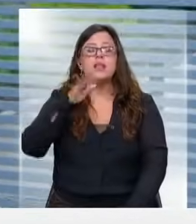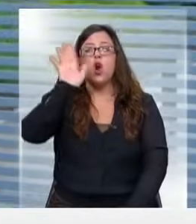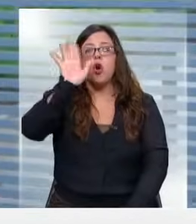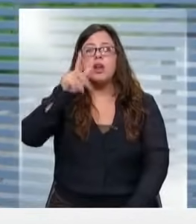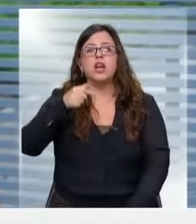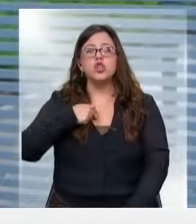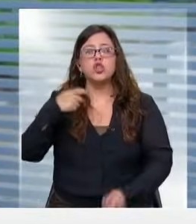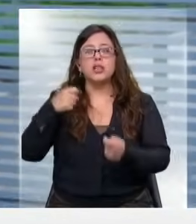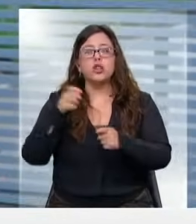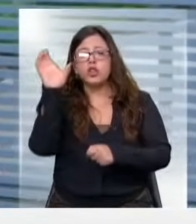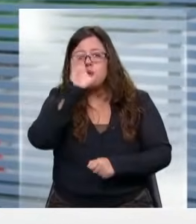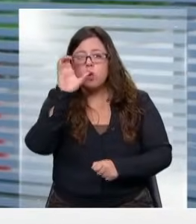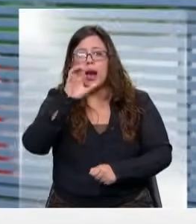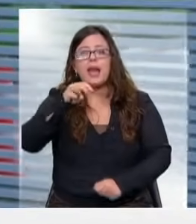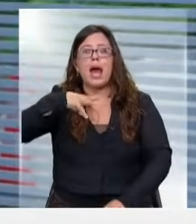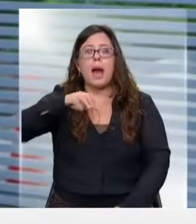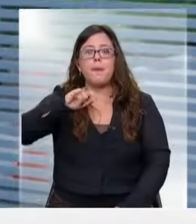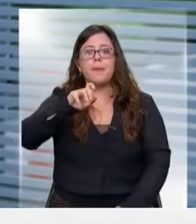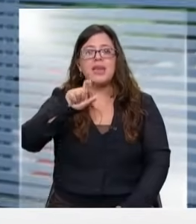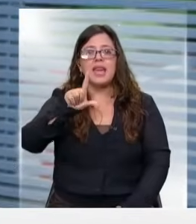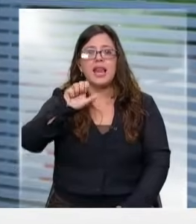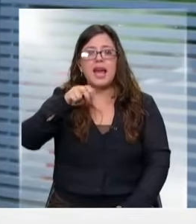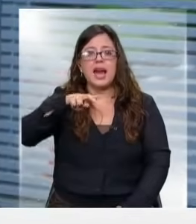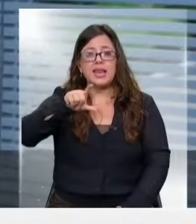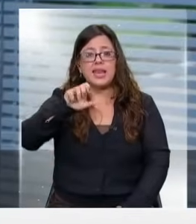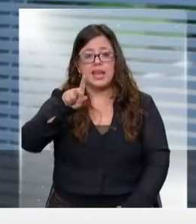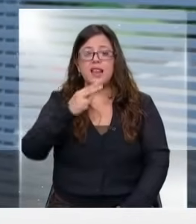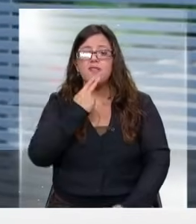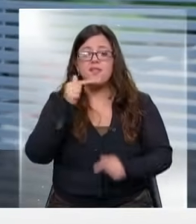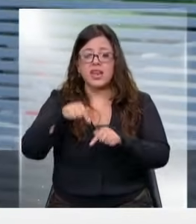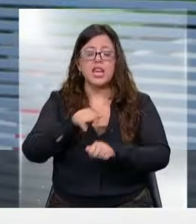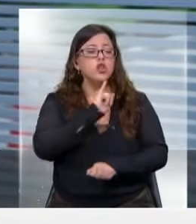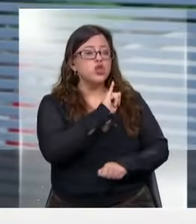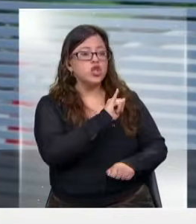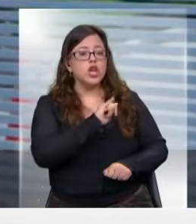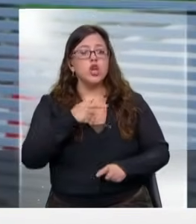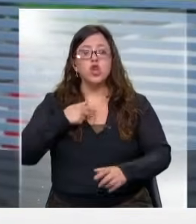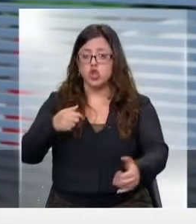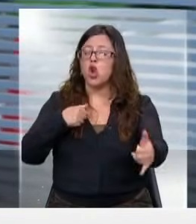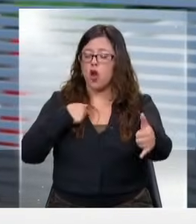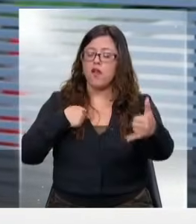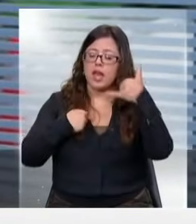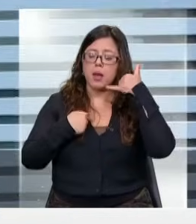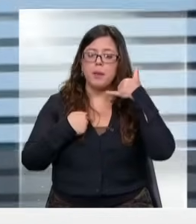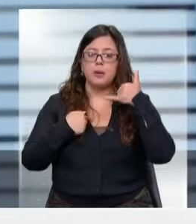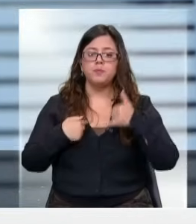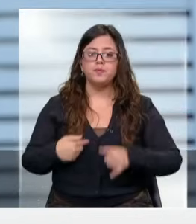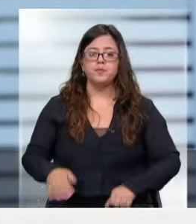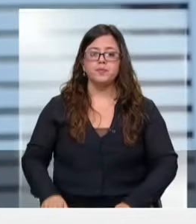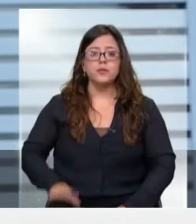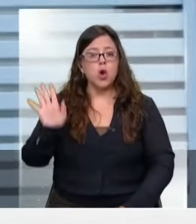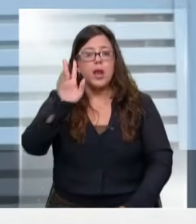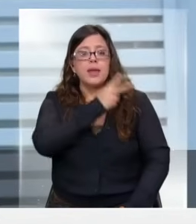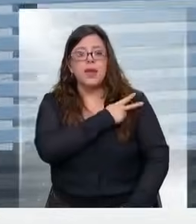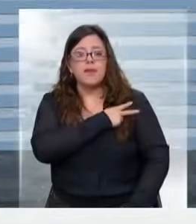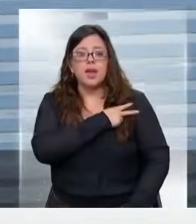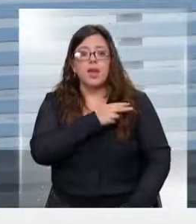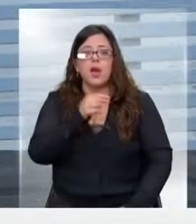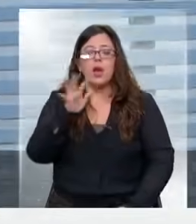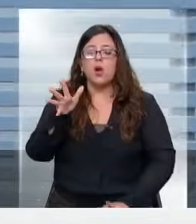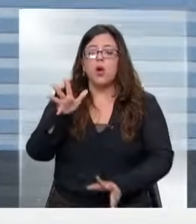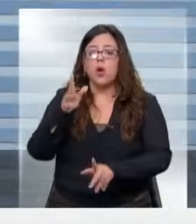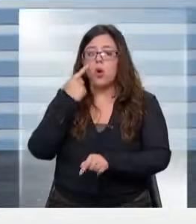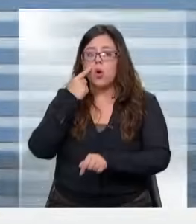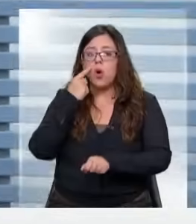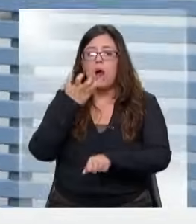al señor Miguel Ángel Aguilera. Él vive en este condominio, ¿cierto? Sí, vive acá. Voy a llamarlo yo, a ver. Hola, jefe. Bien, ¿sabe que